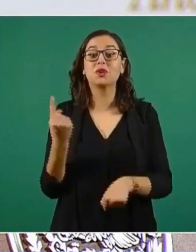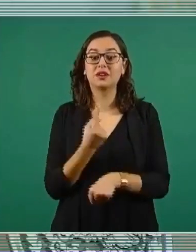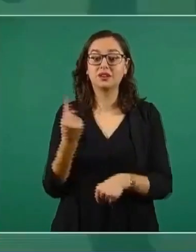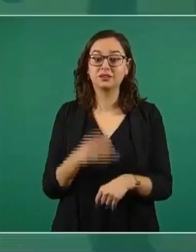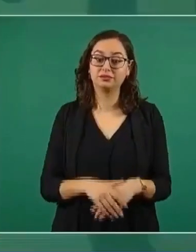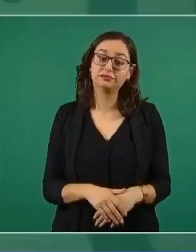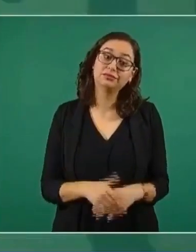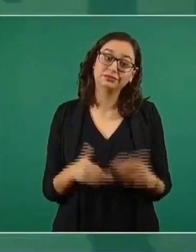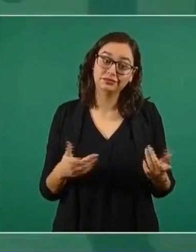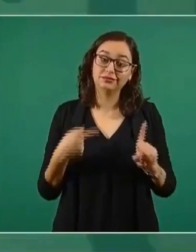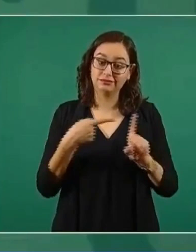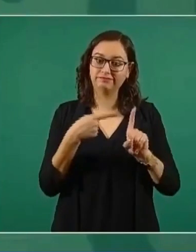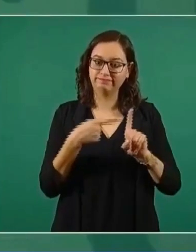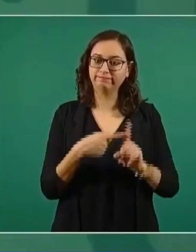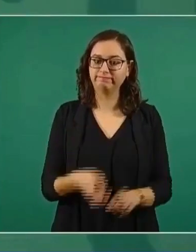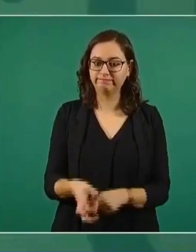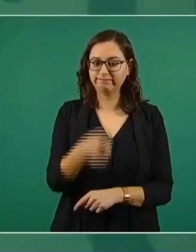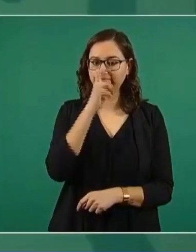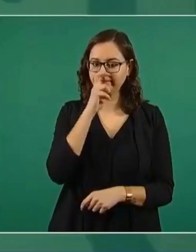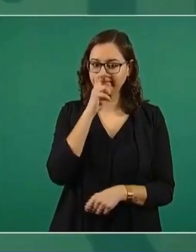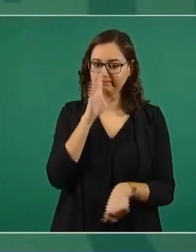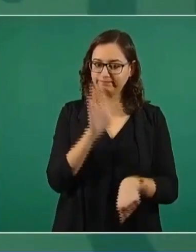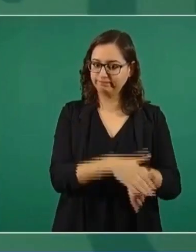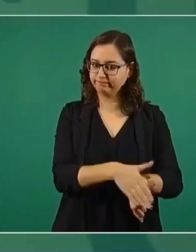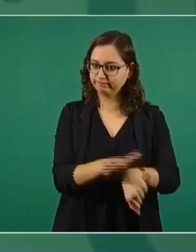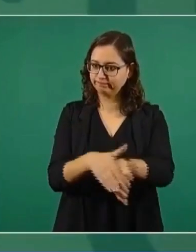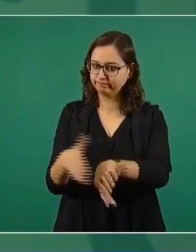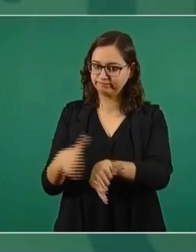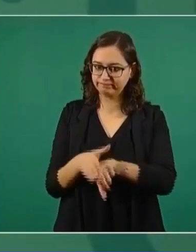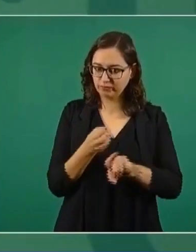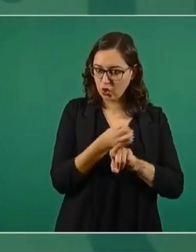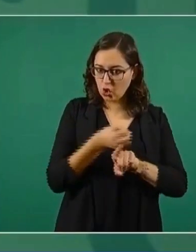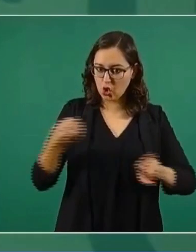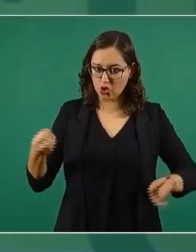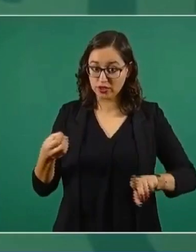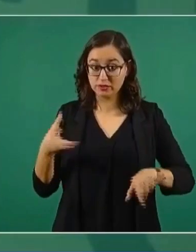porque el ISSSTE históricamente era un botín